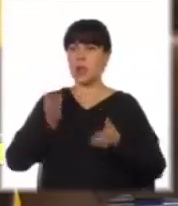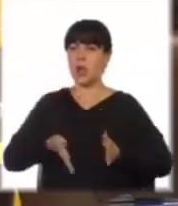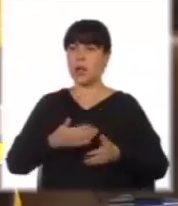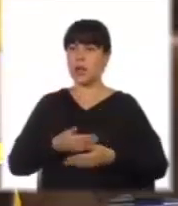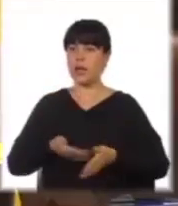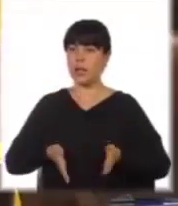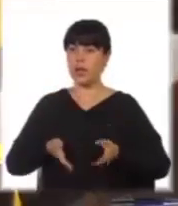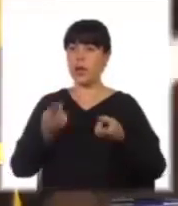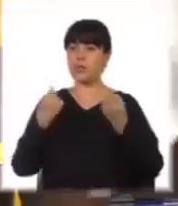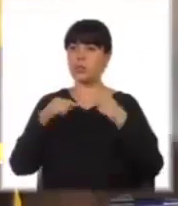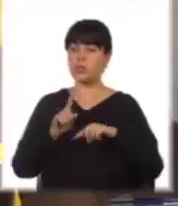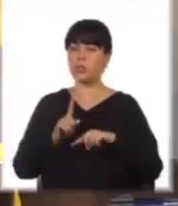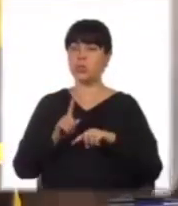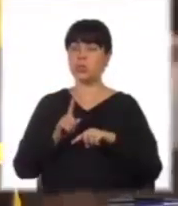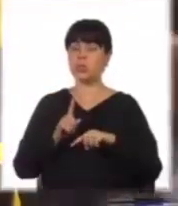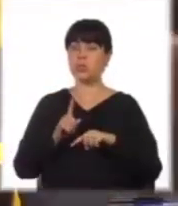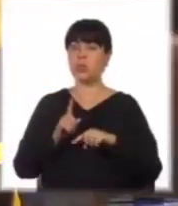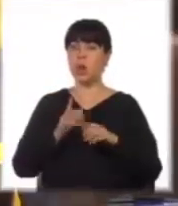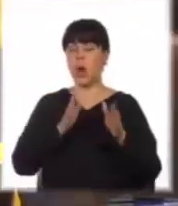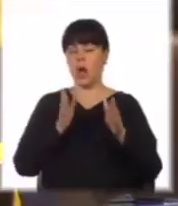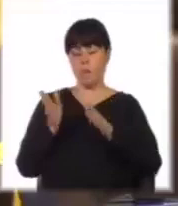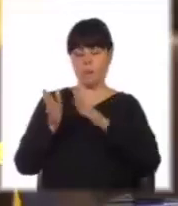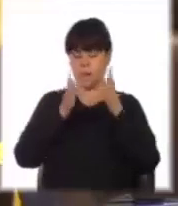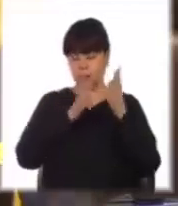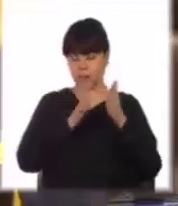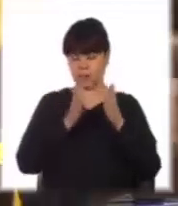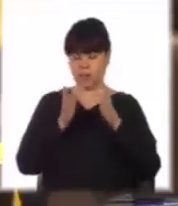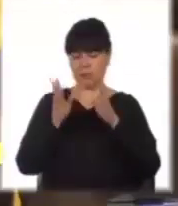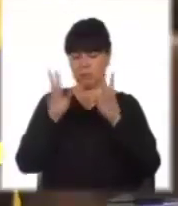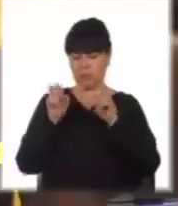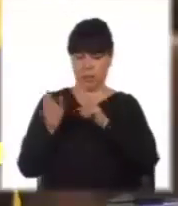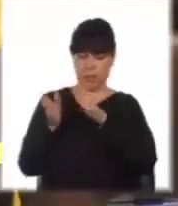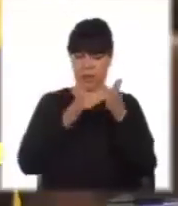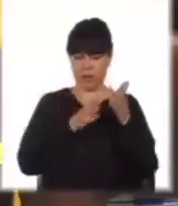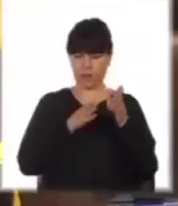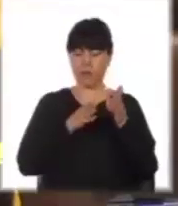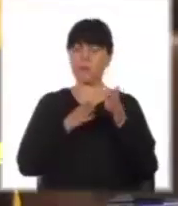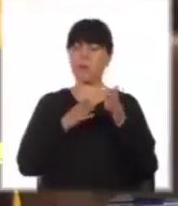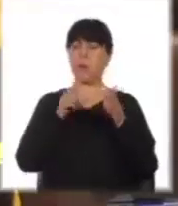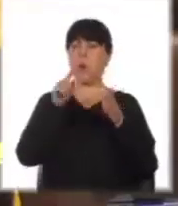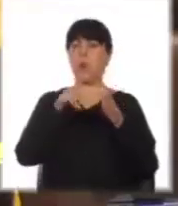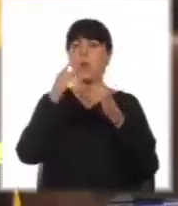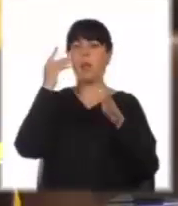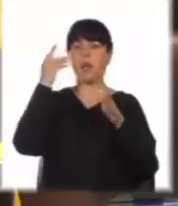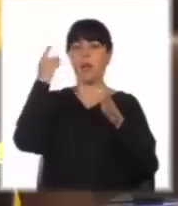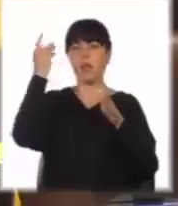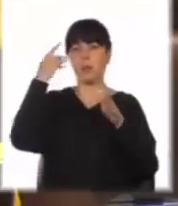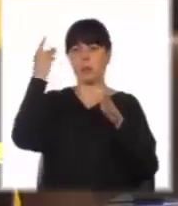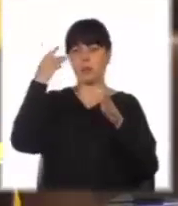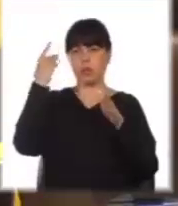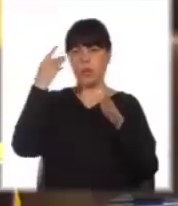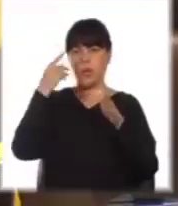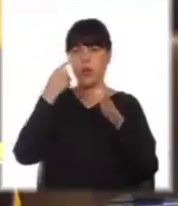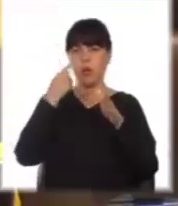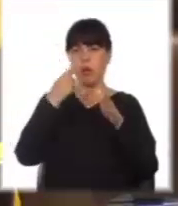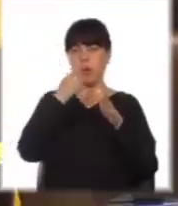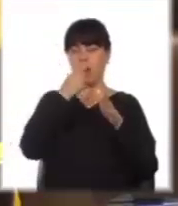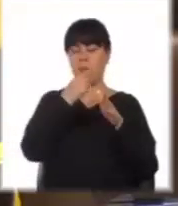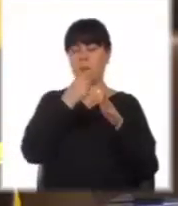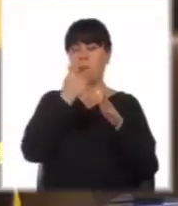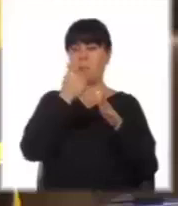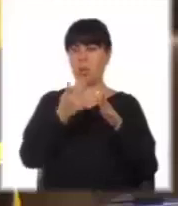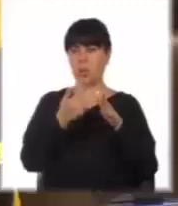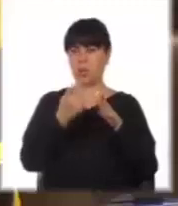en este tema quiero hacer un paréntesis especial que hoy la diputada Lustenberg hacía mención y yo creo que es